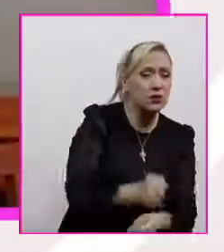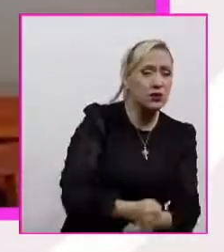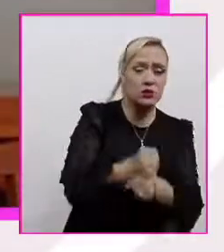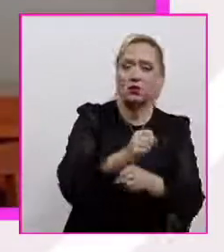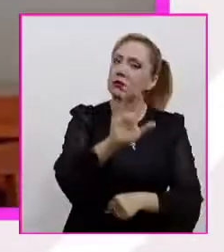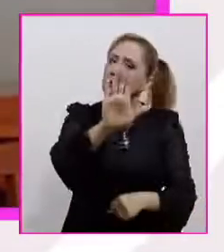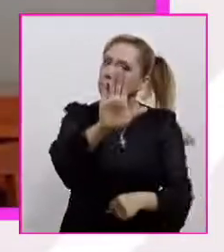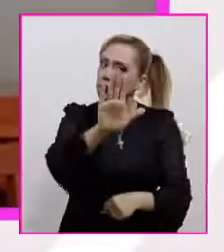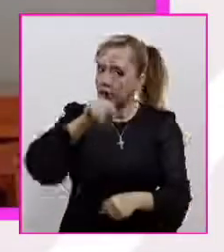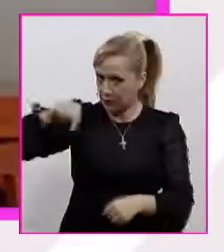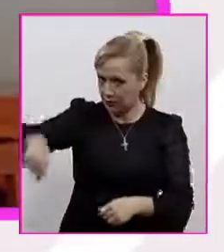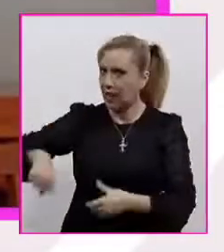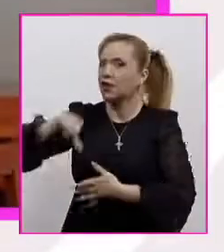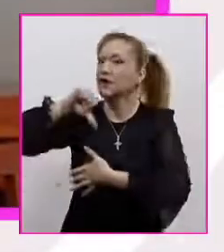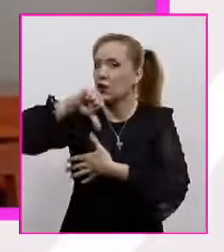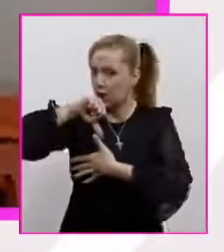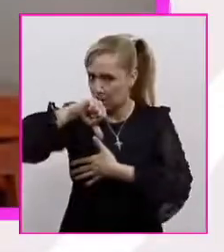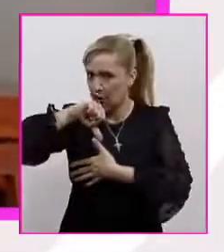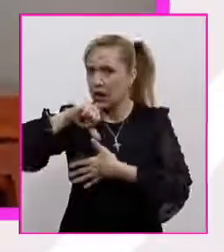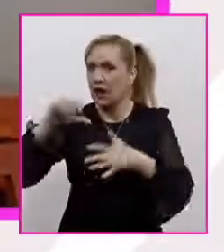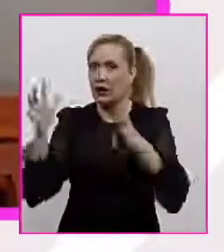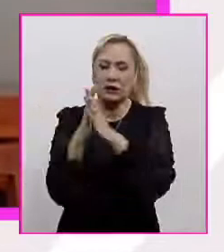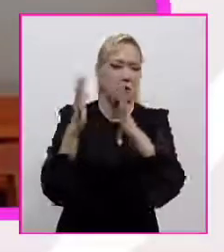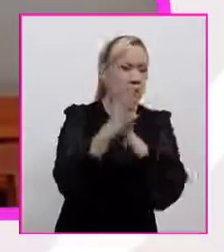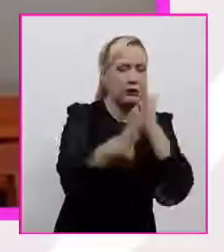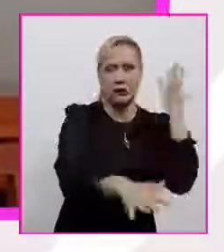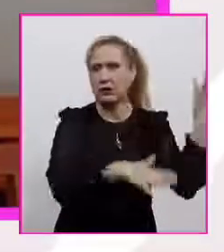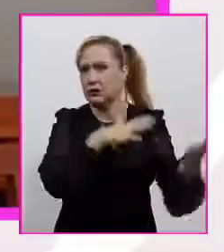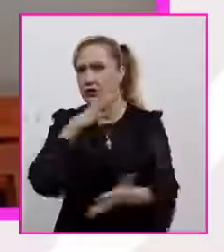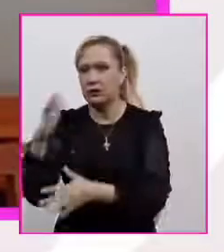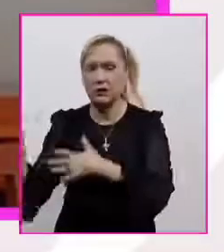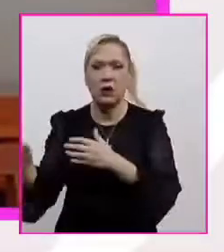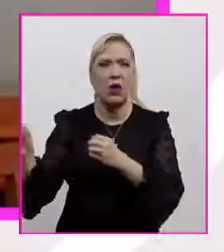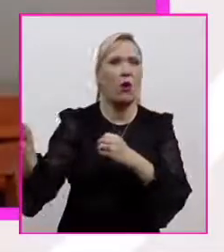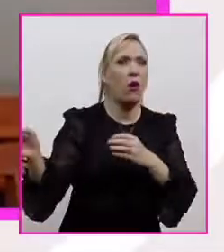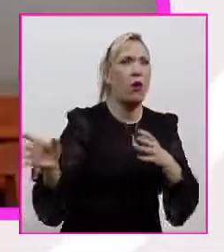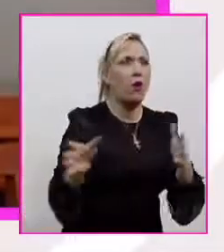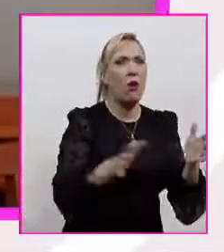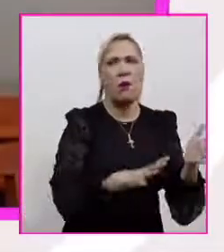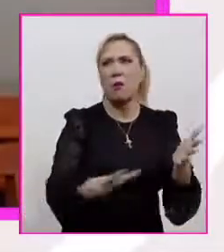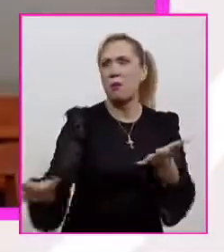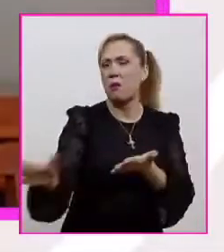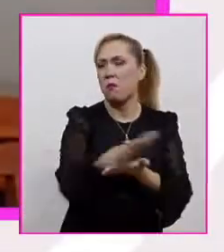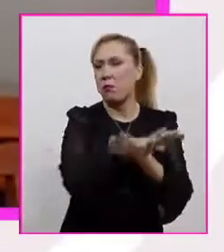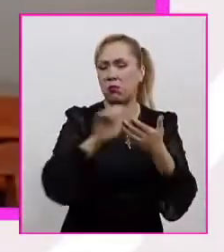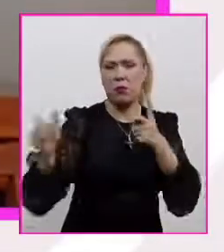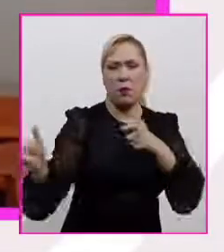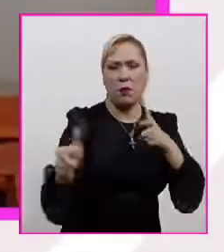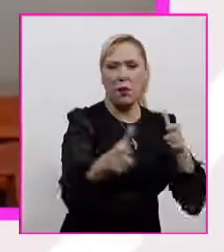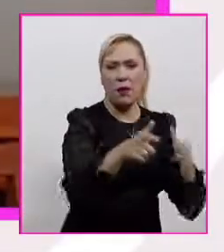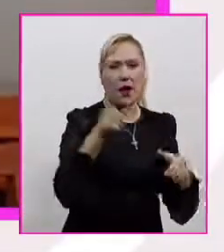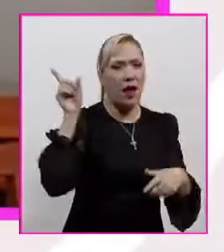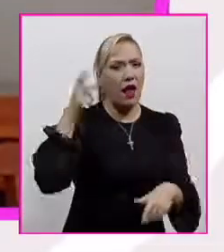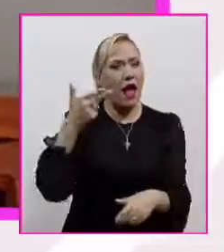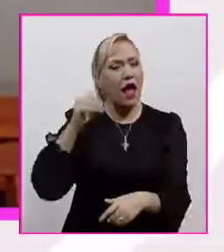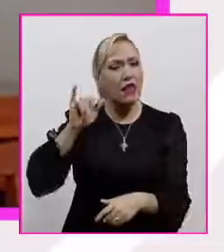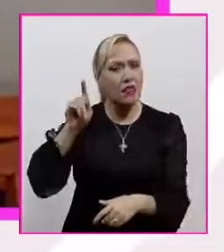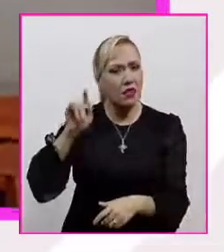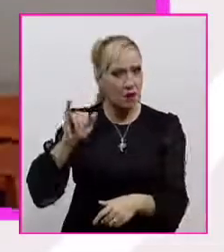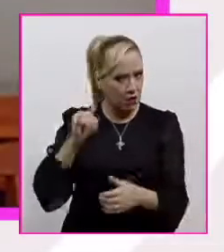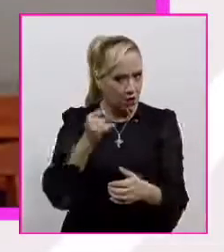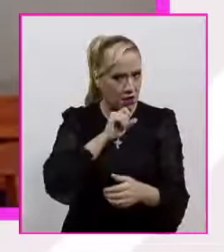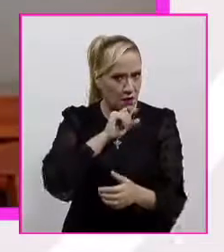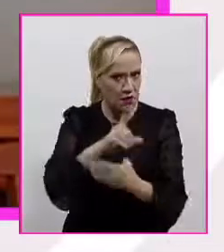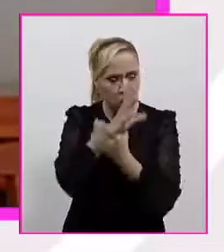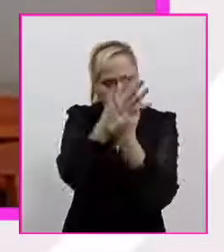viene perseguida de Centroamérica o una persona víctima de una devastación brutal de su país, como podría ser Haití, pues también son refugiados,